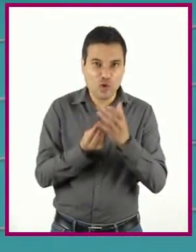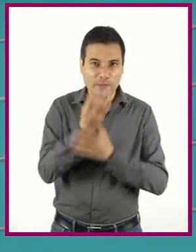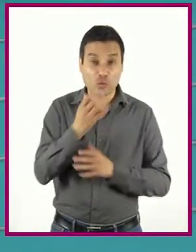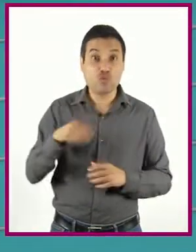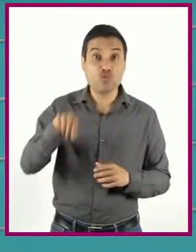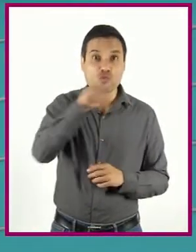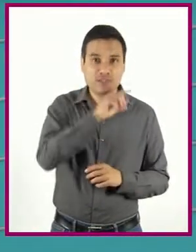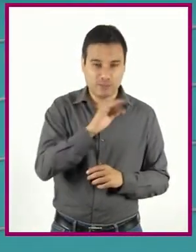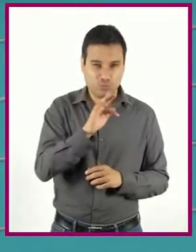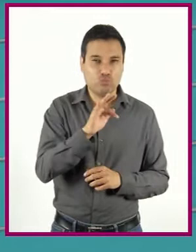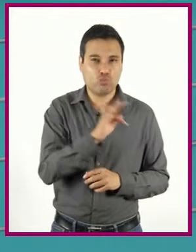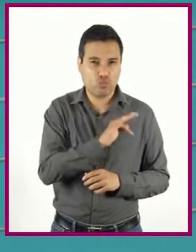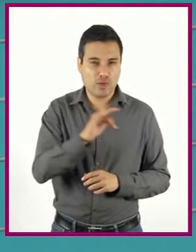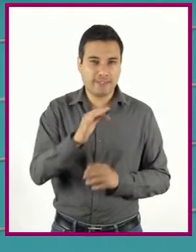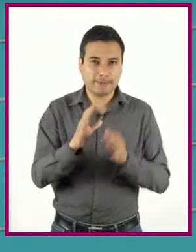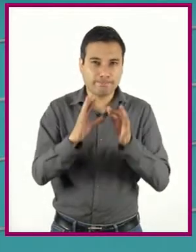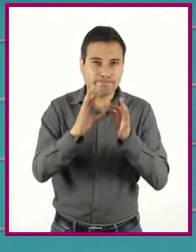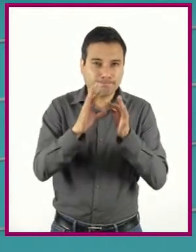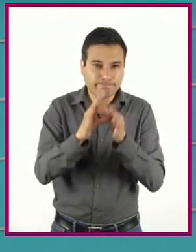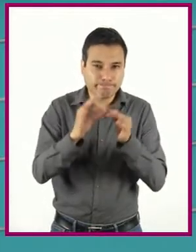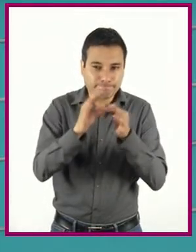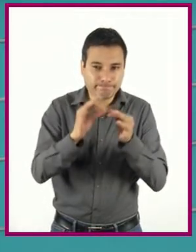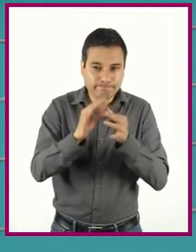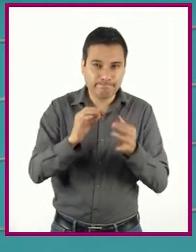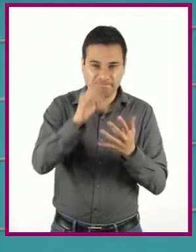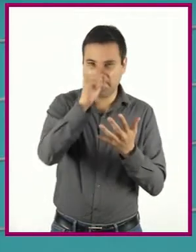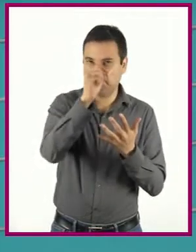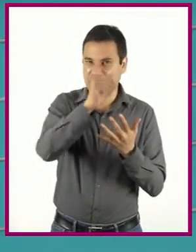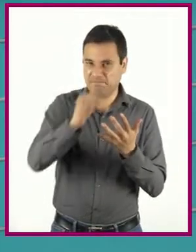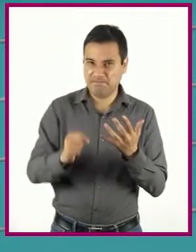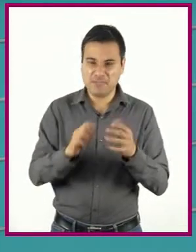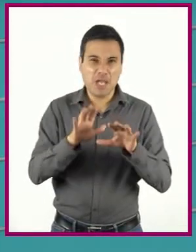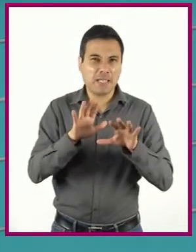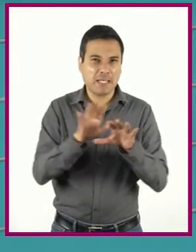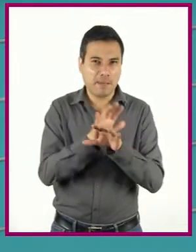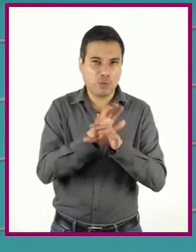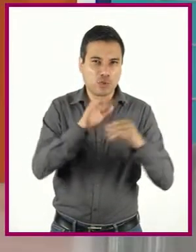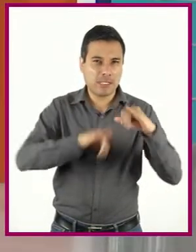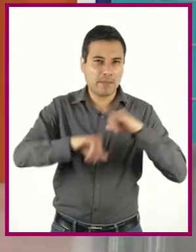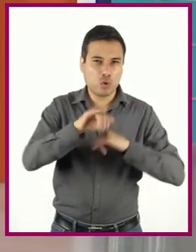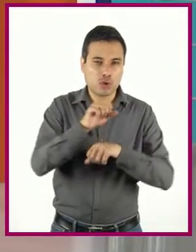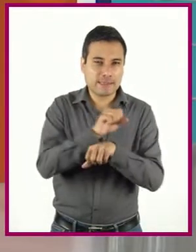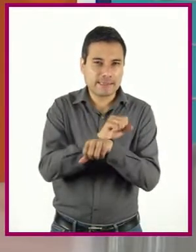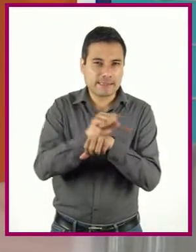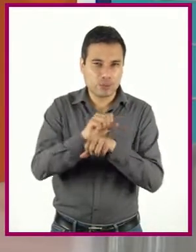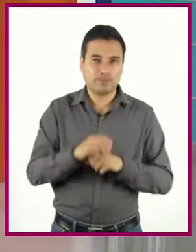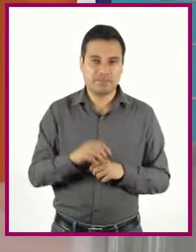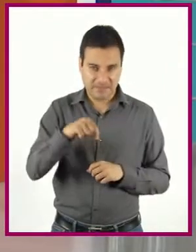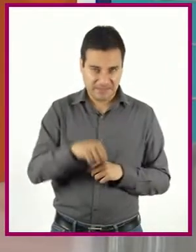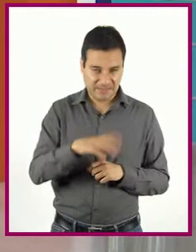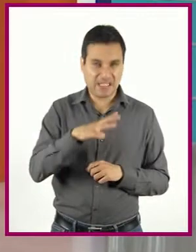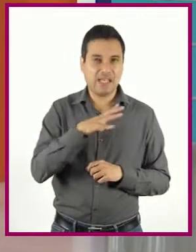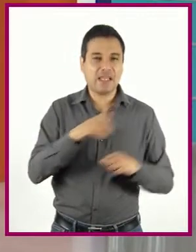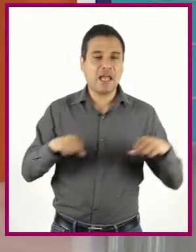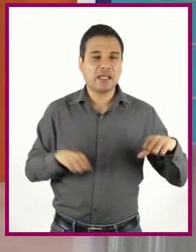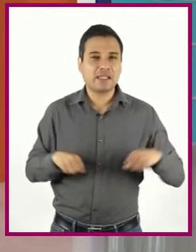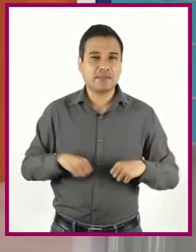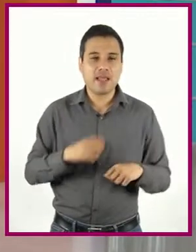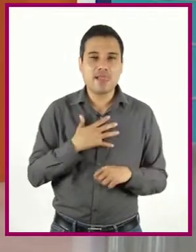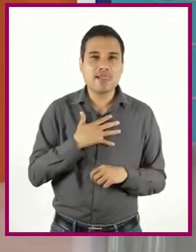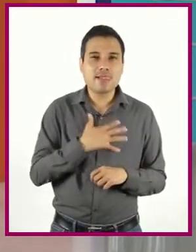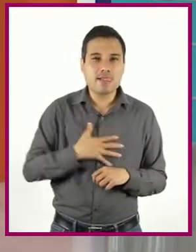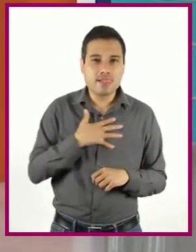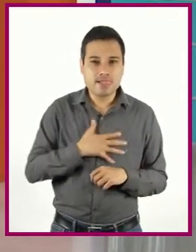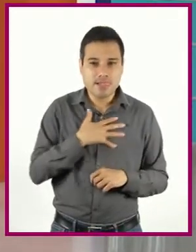puedan describir y explicar algunas manifestaciones de cambios químicos sencillos por medio de actividades experimentales.